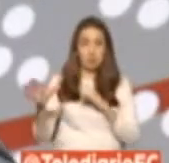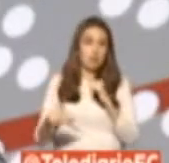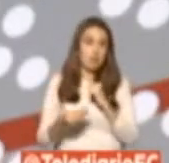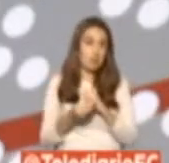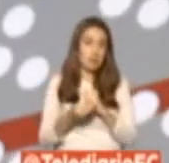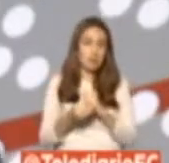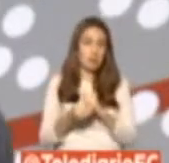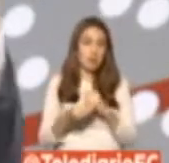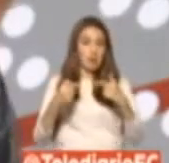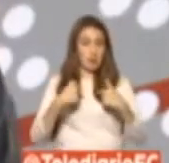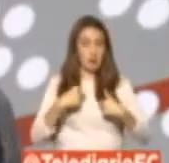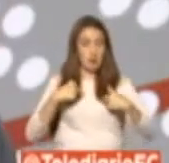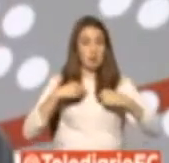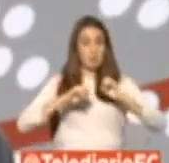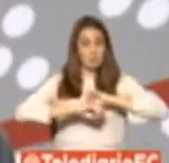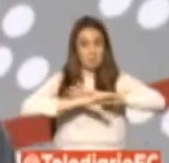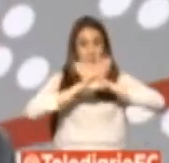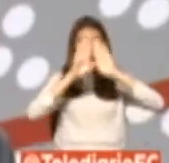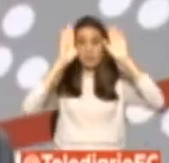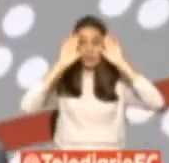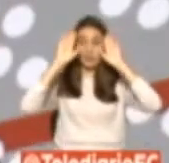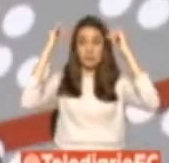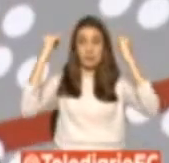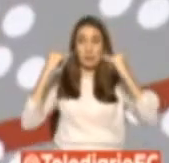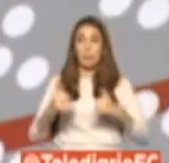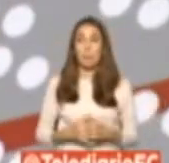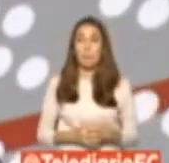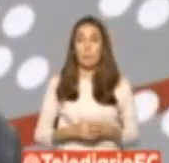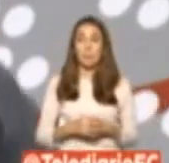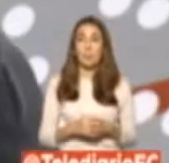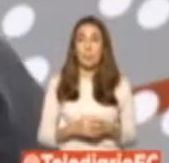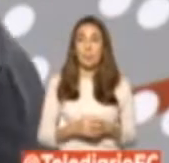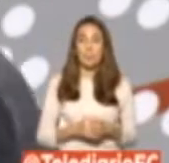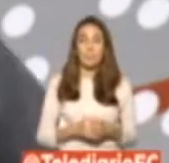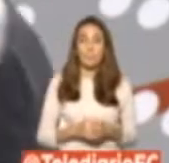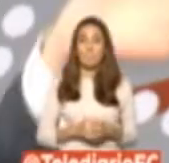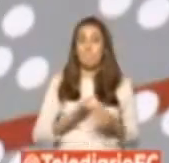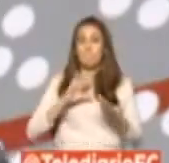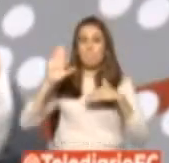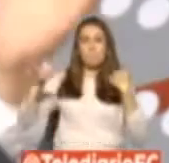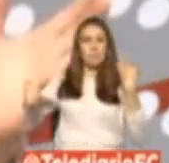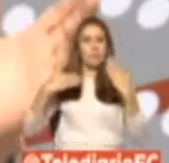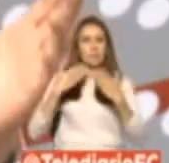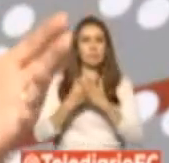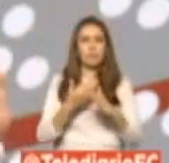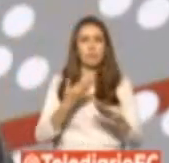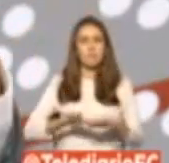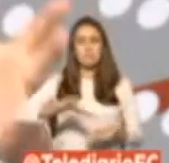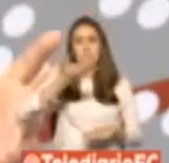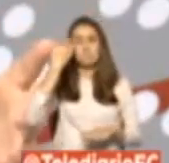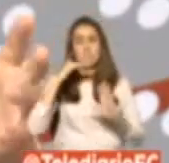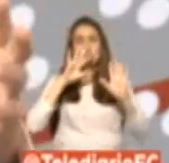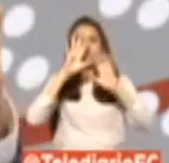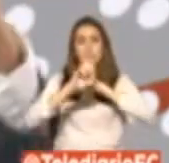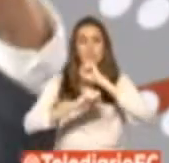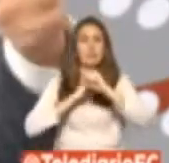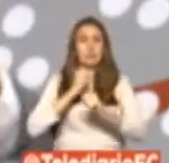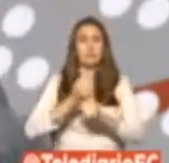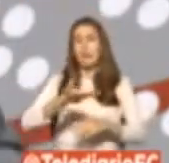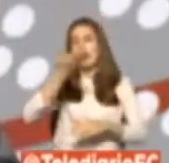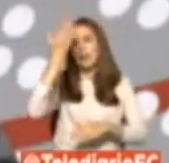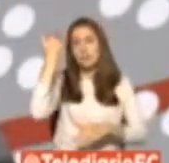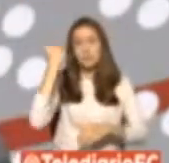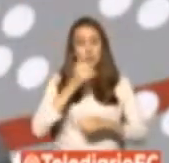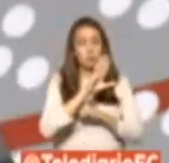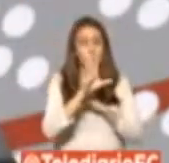apostar. Y a mí lo que me llama la atención es algo que, ¿no? Que se habló, fue un escándalo hace más de 10 años por el tema de los